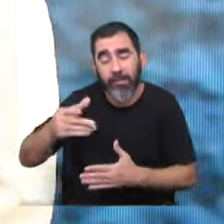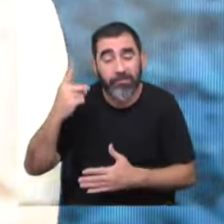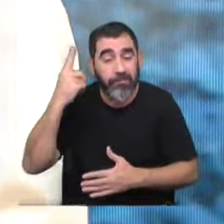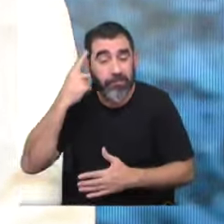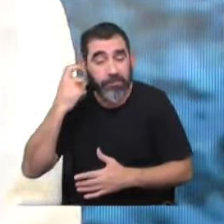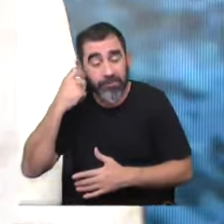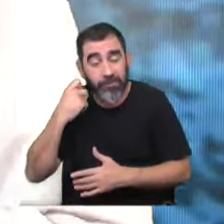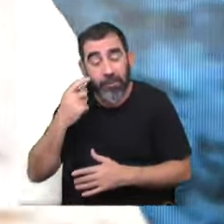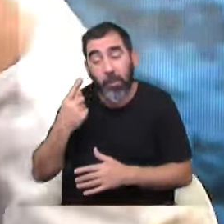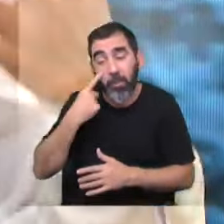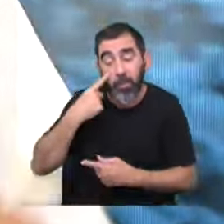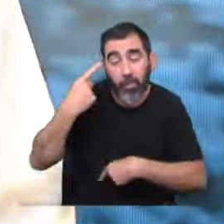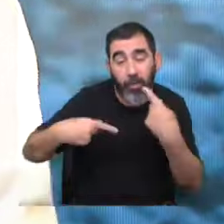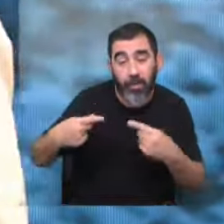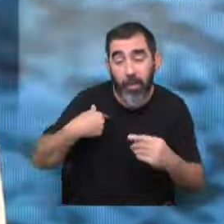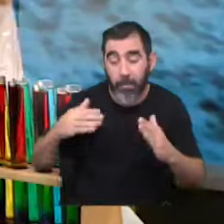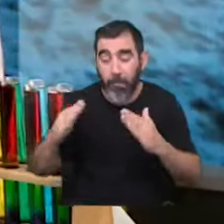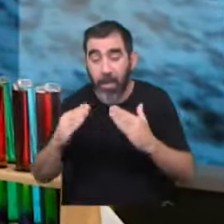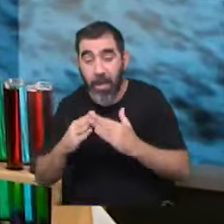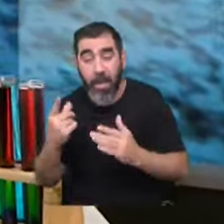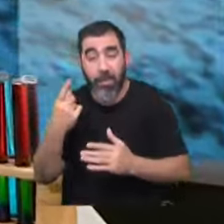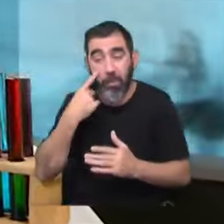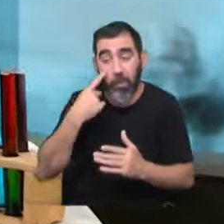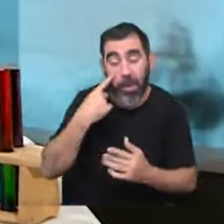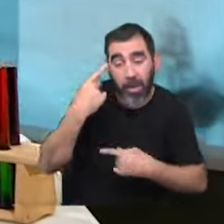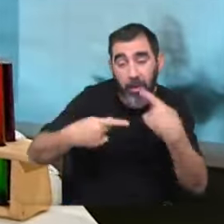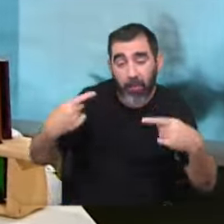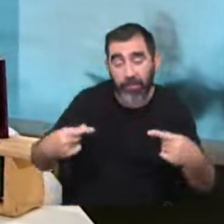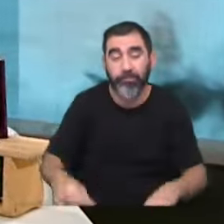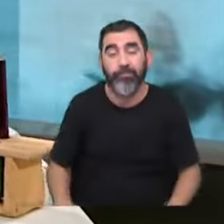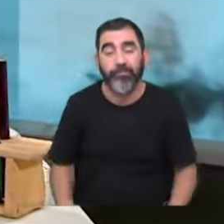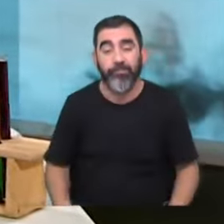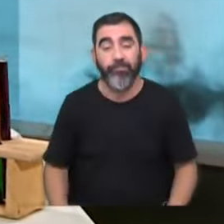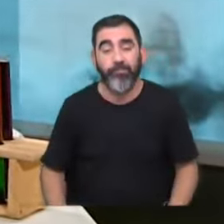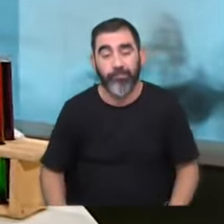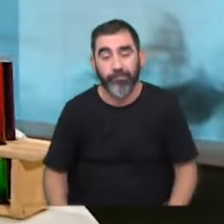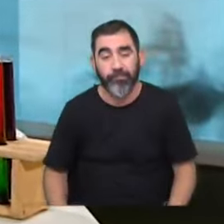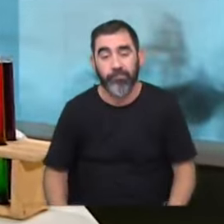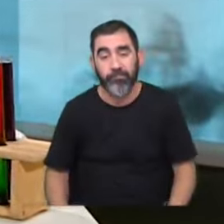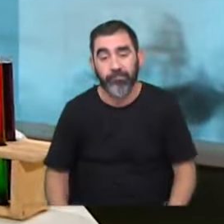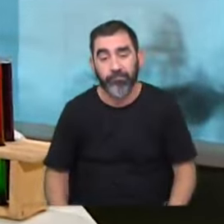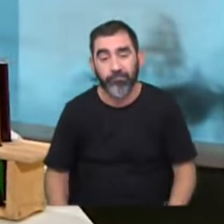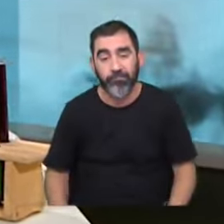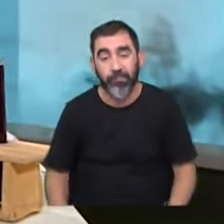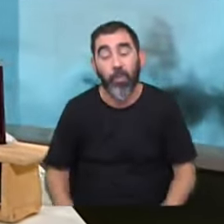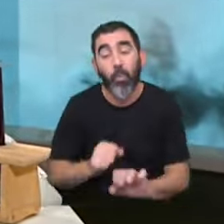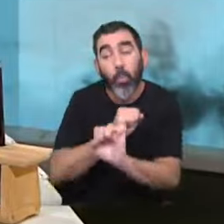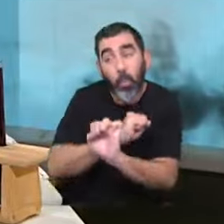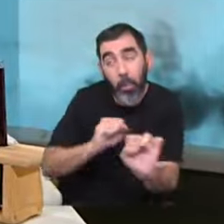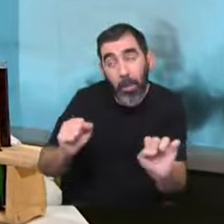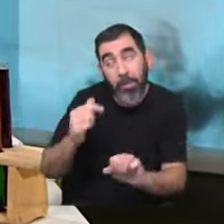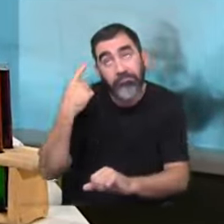experimentos y empezamos a probar y en casa, explorando y siempre con ese modo. Y dijimos, bueno, vamos, esto capaz que lo